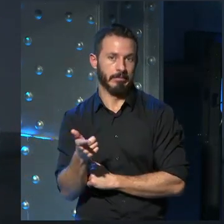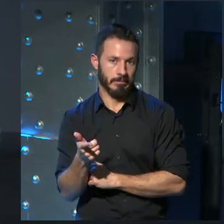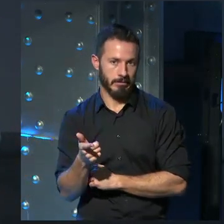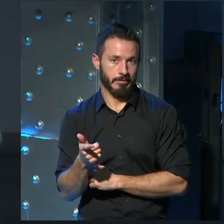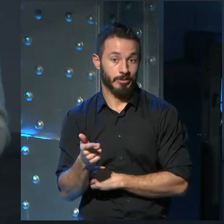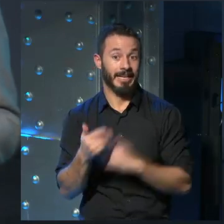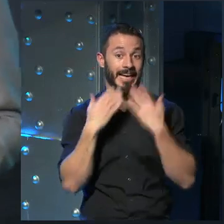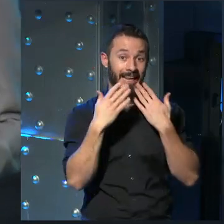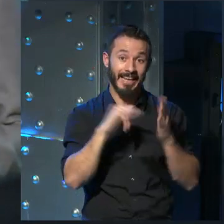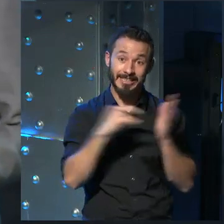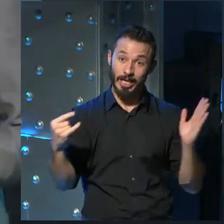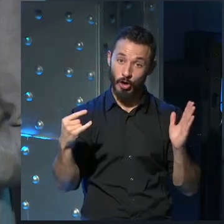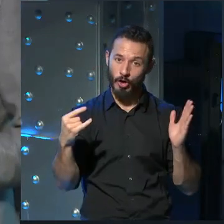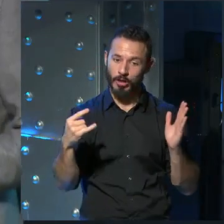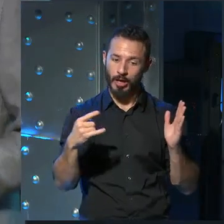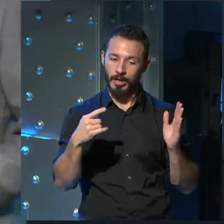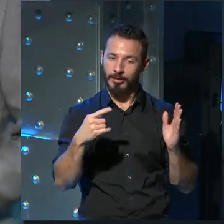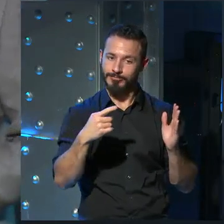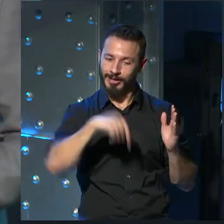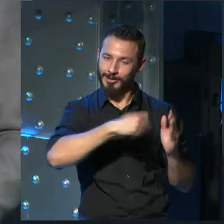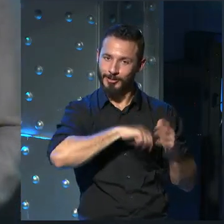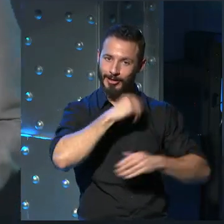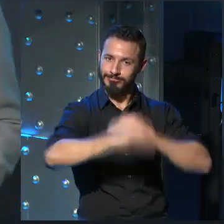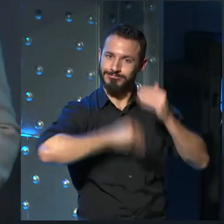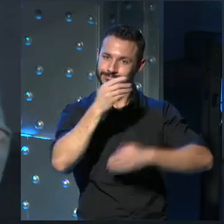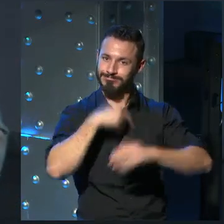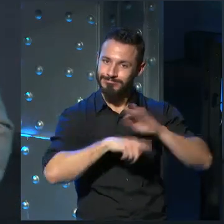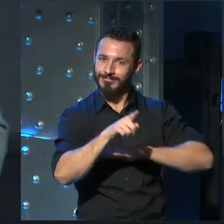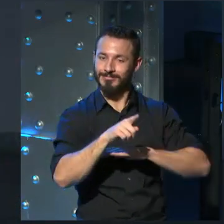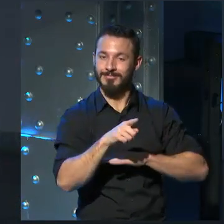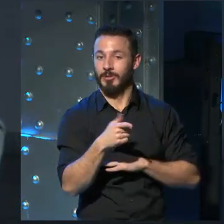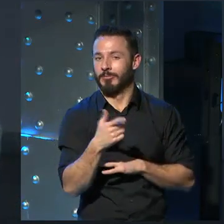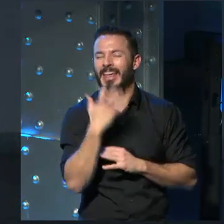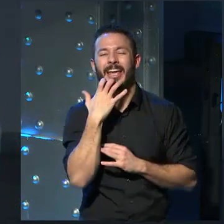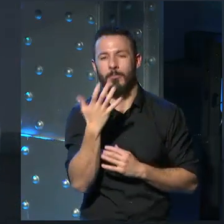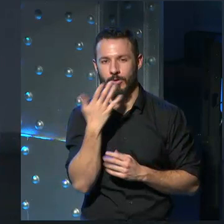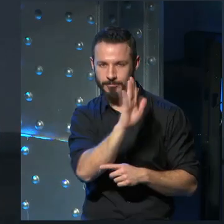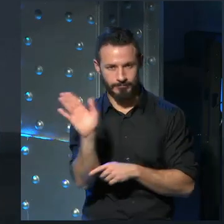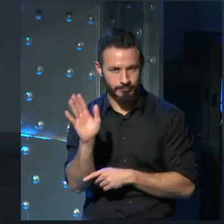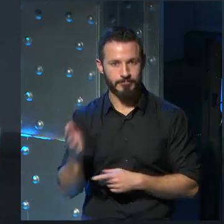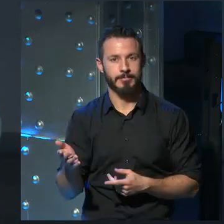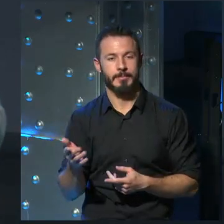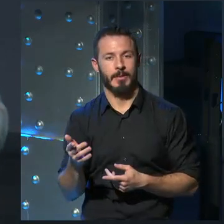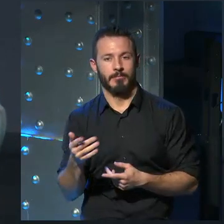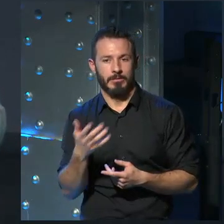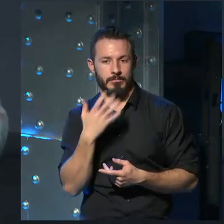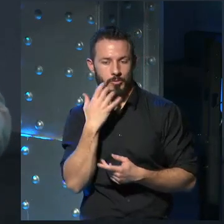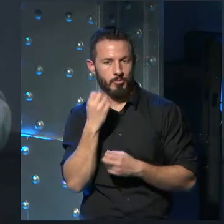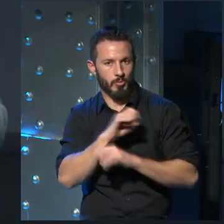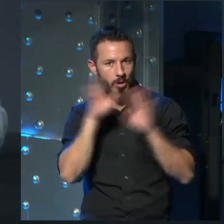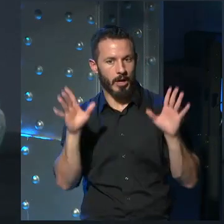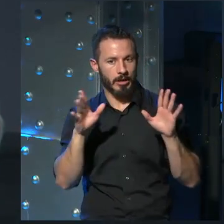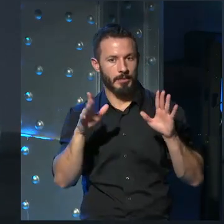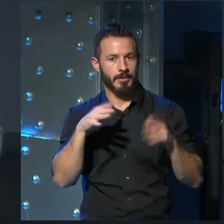y esa tecnología ya la estamos desarrollando en nuestro país, ¿no? Son, por citar algunos ejemplos claros de cómo en el sector